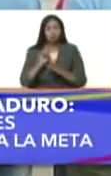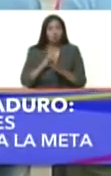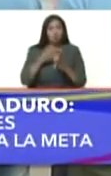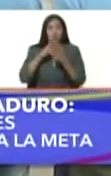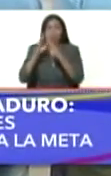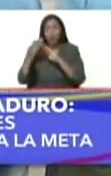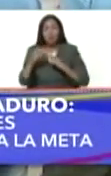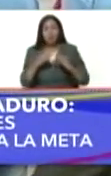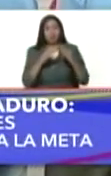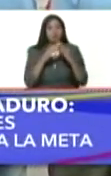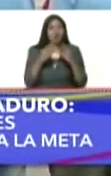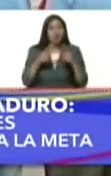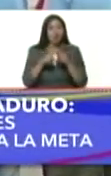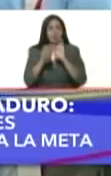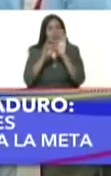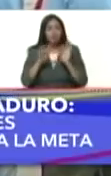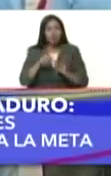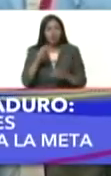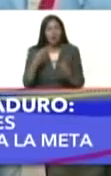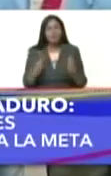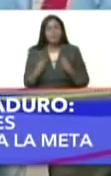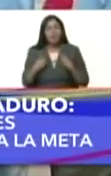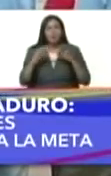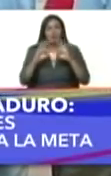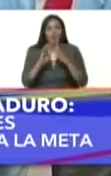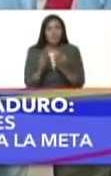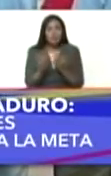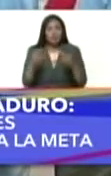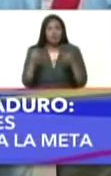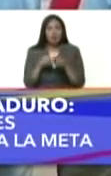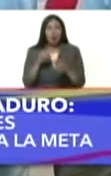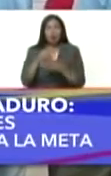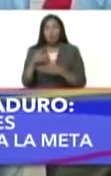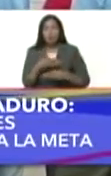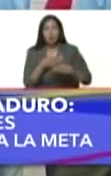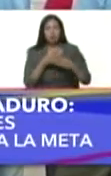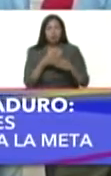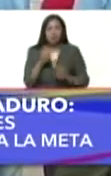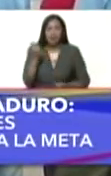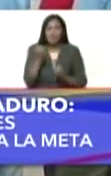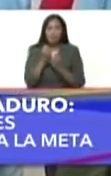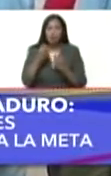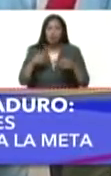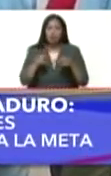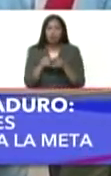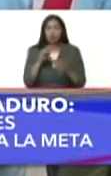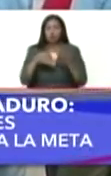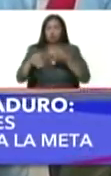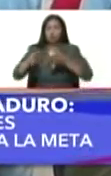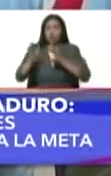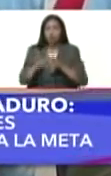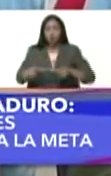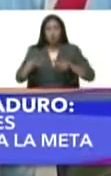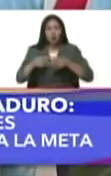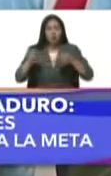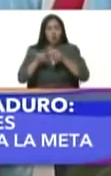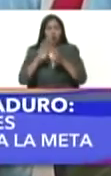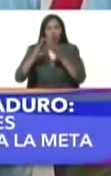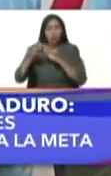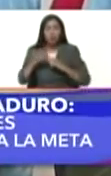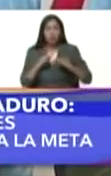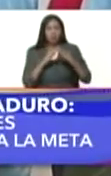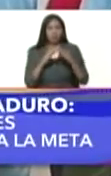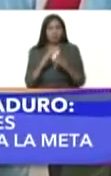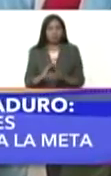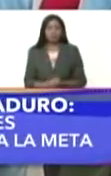comunidad, comunas, vida, familia, compartir, solidaridad, construir de estos espacios una comunidad,